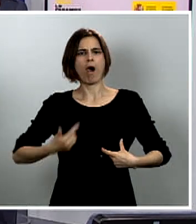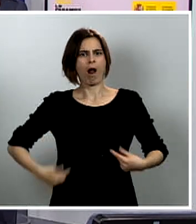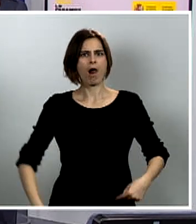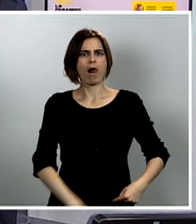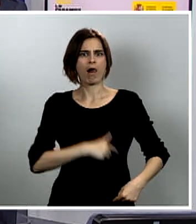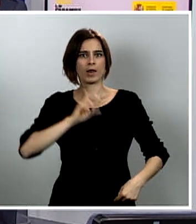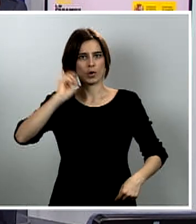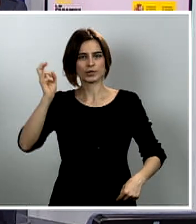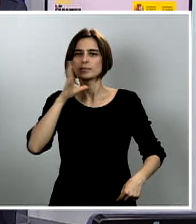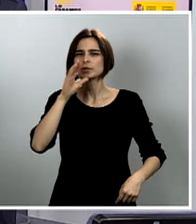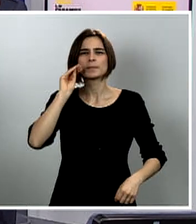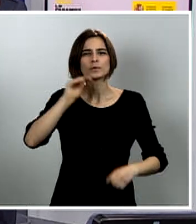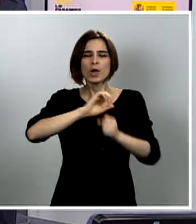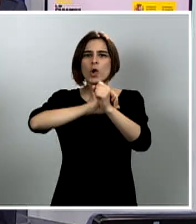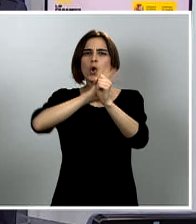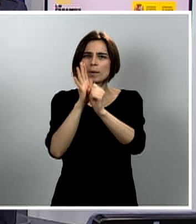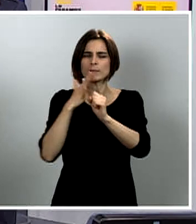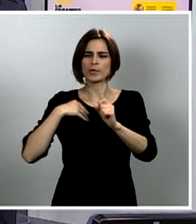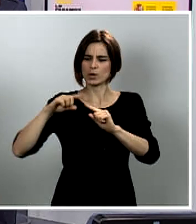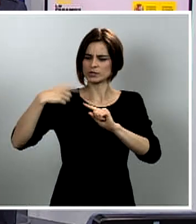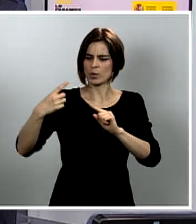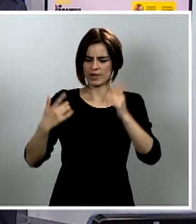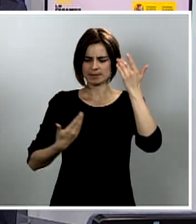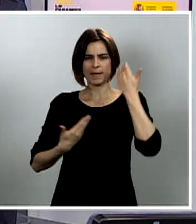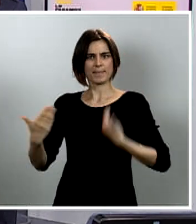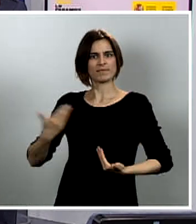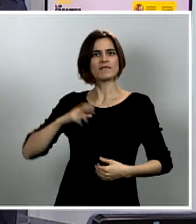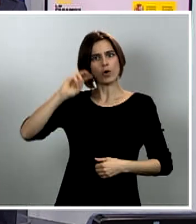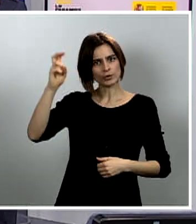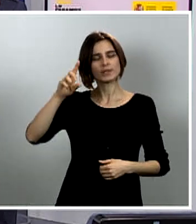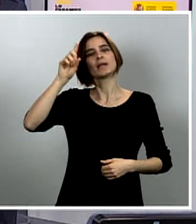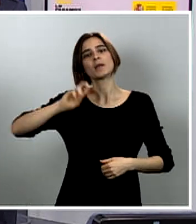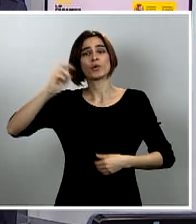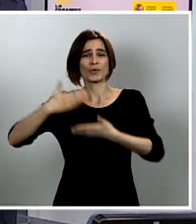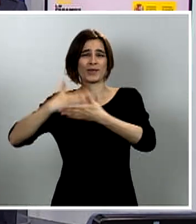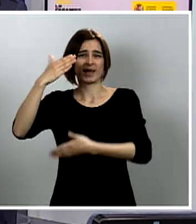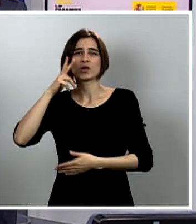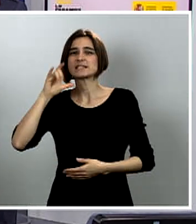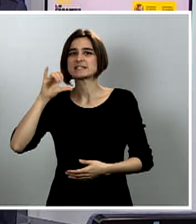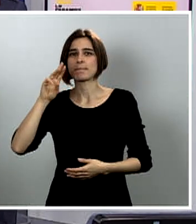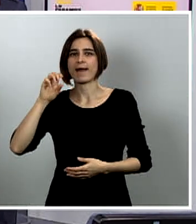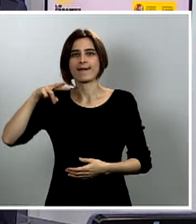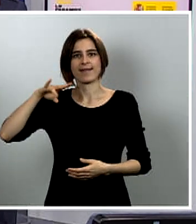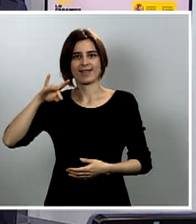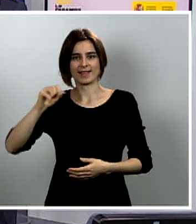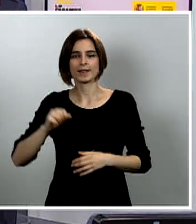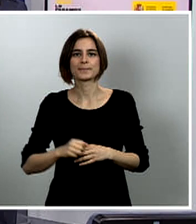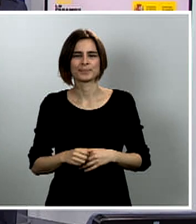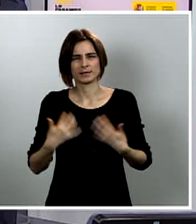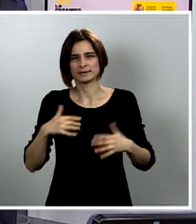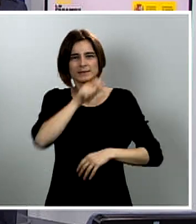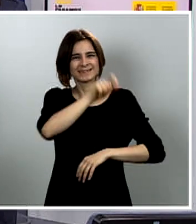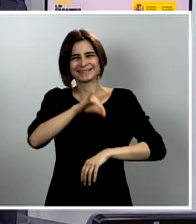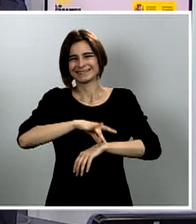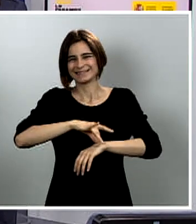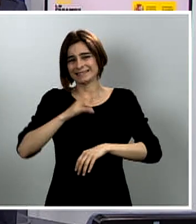también del diario digital Hispanidad. Con la experiencia de tantos miles de enfermos tratados, ¿hay algo parecido a un consenso médico sobre